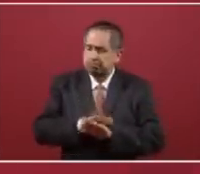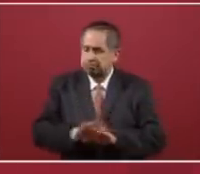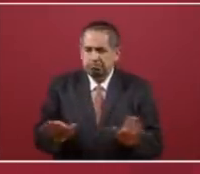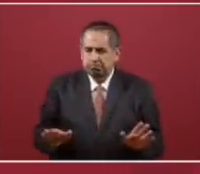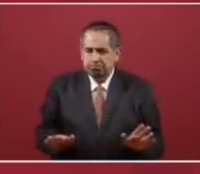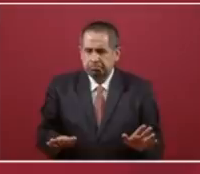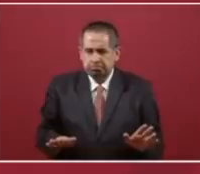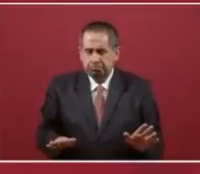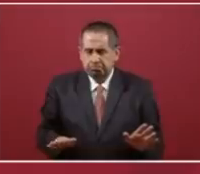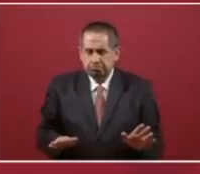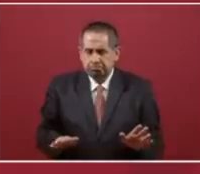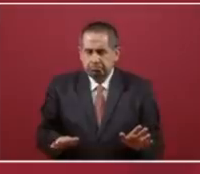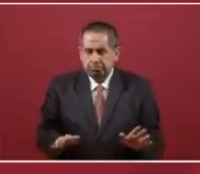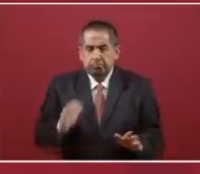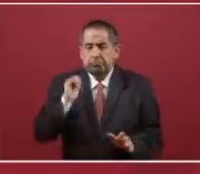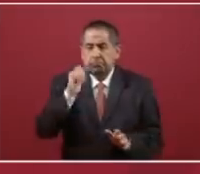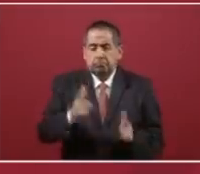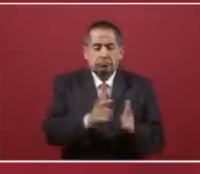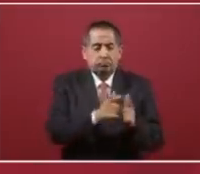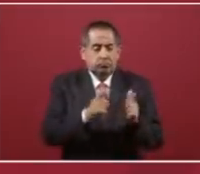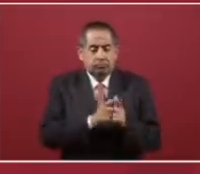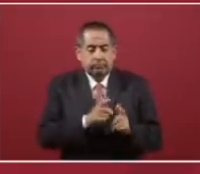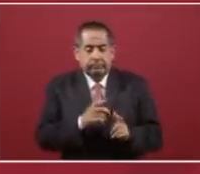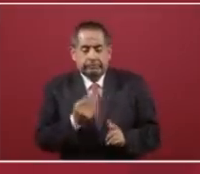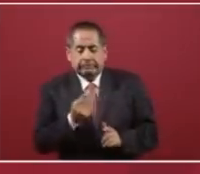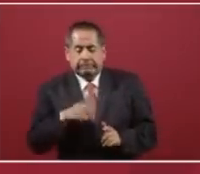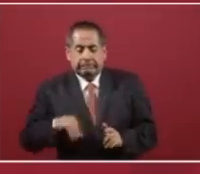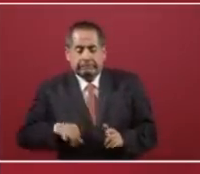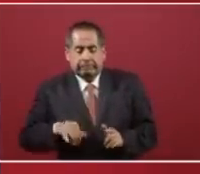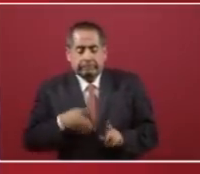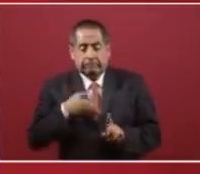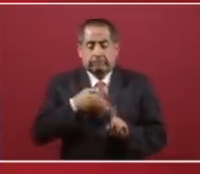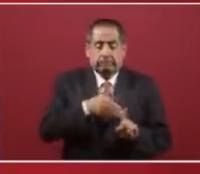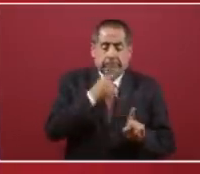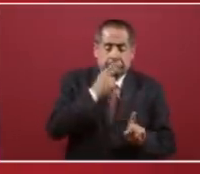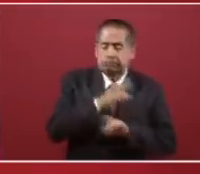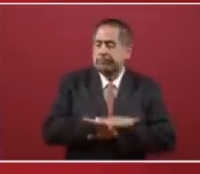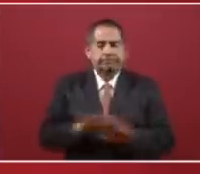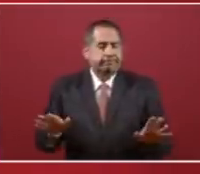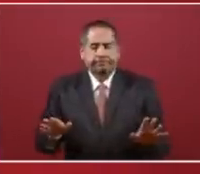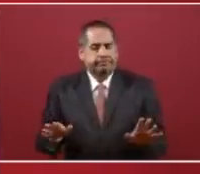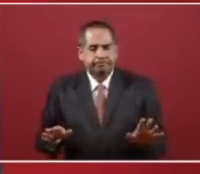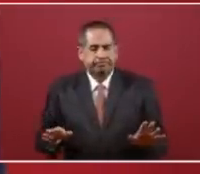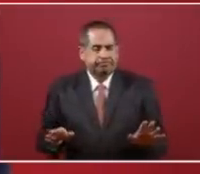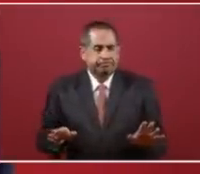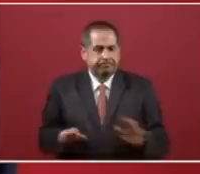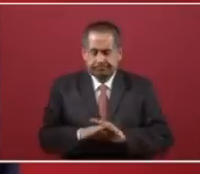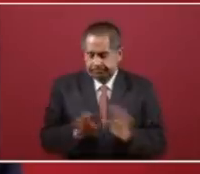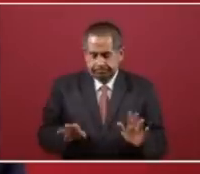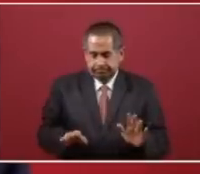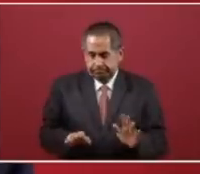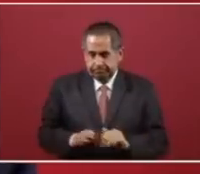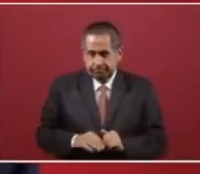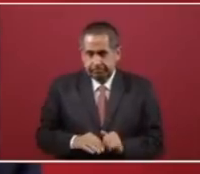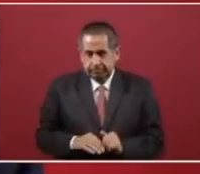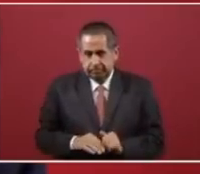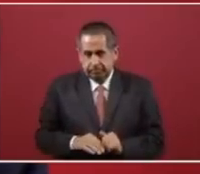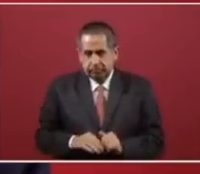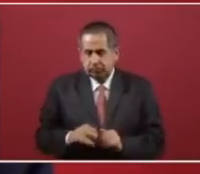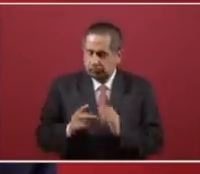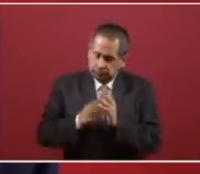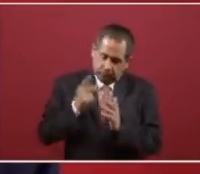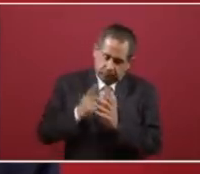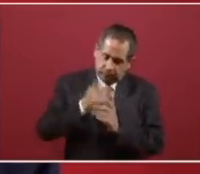por ningún grupo de interés creado eso es te lo he